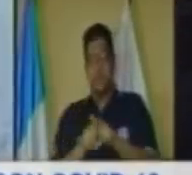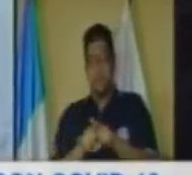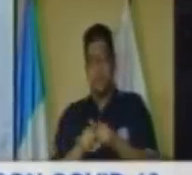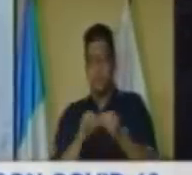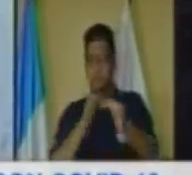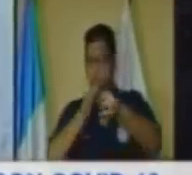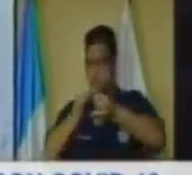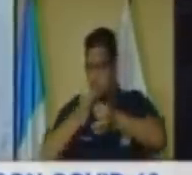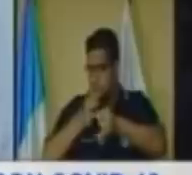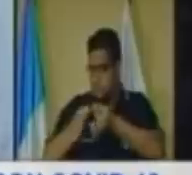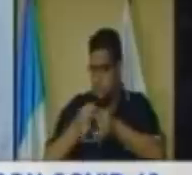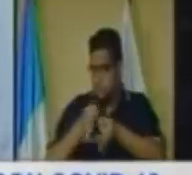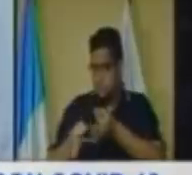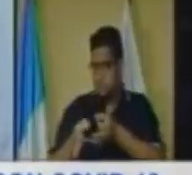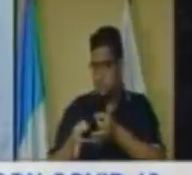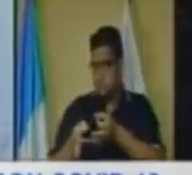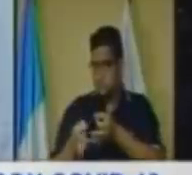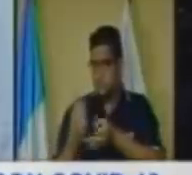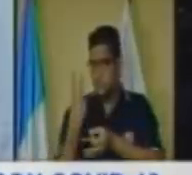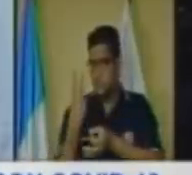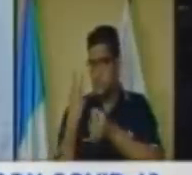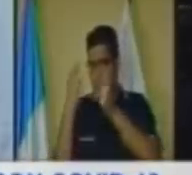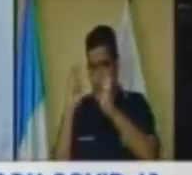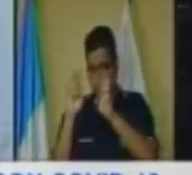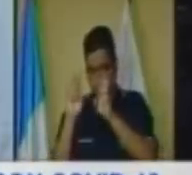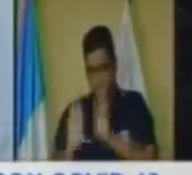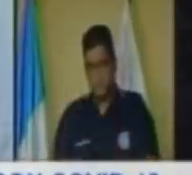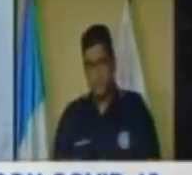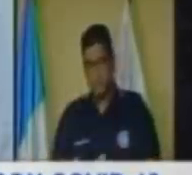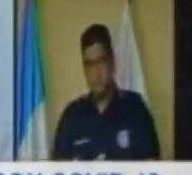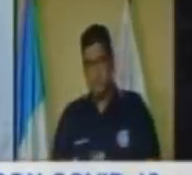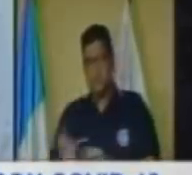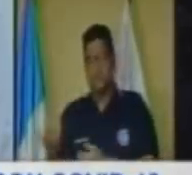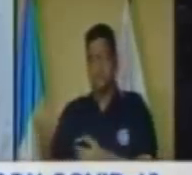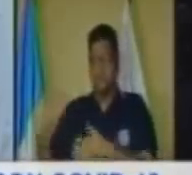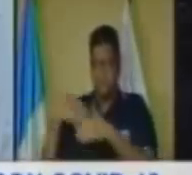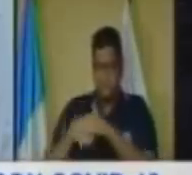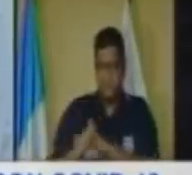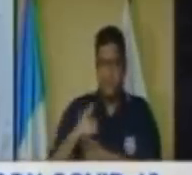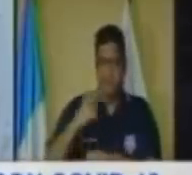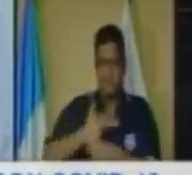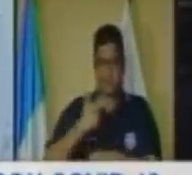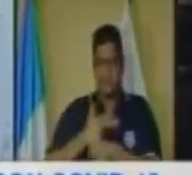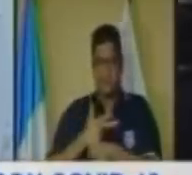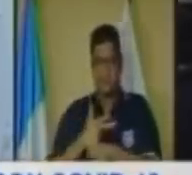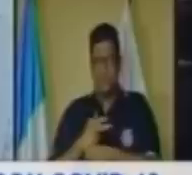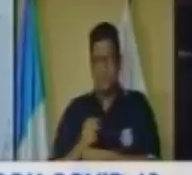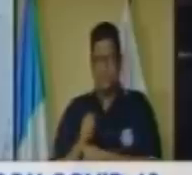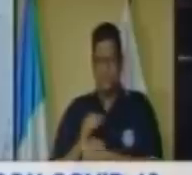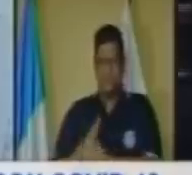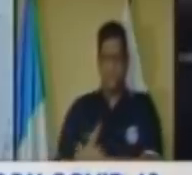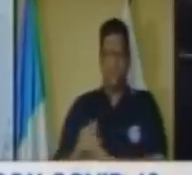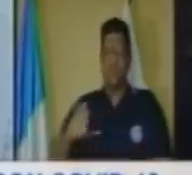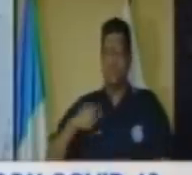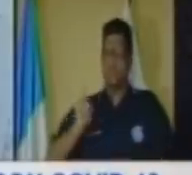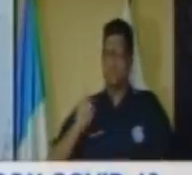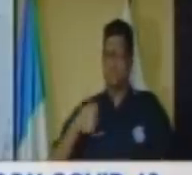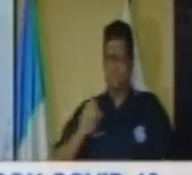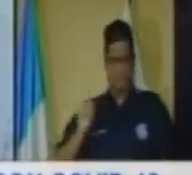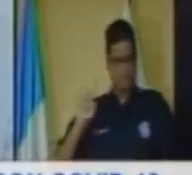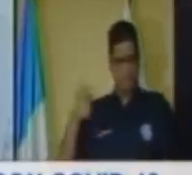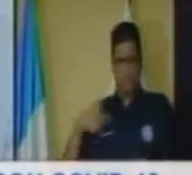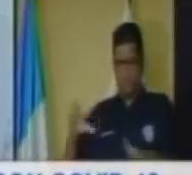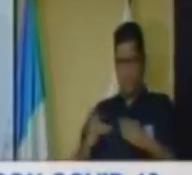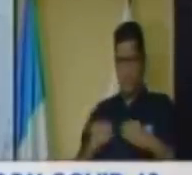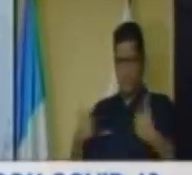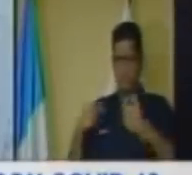de dos extranjeros, no voy a decir la nacionalidad, que se están resistiendo a esto, pero ellos ya están de vuelta a su país porque tienen